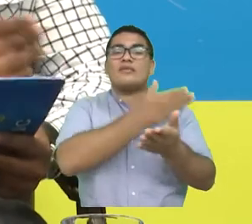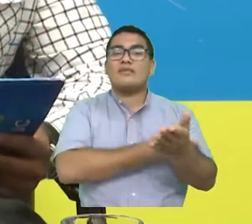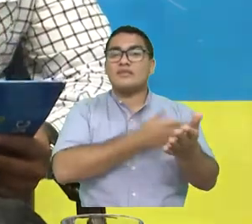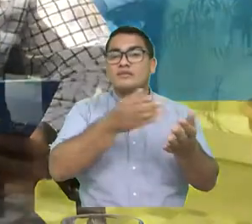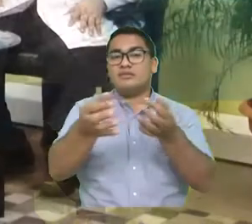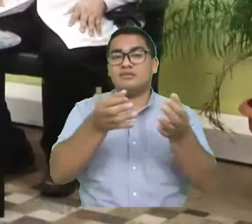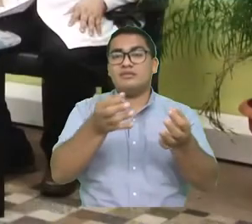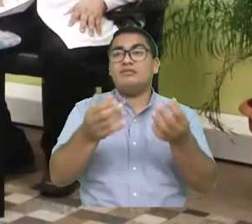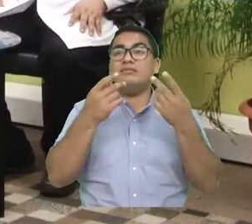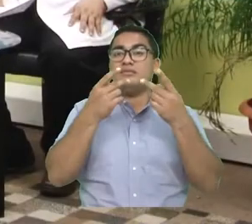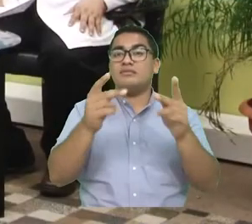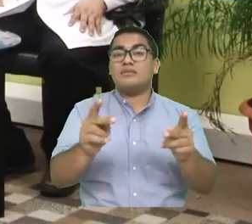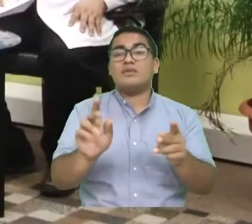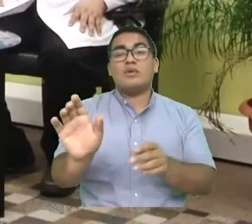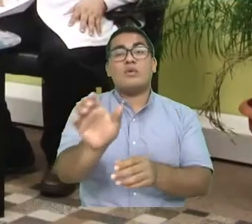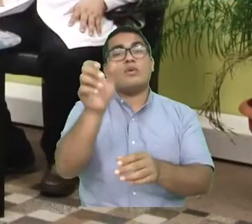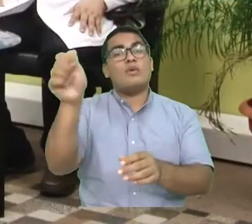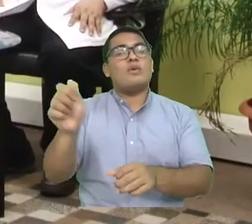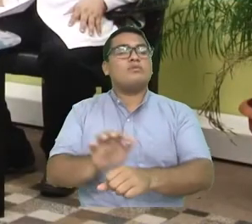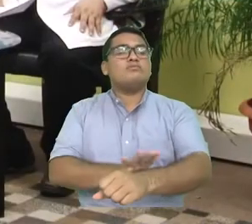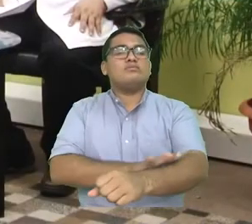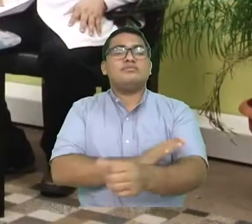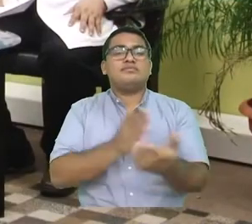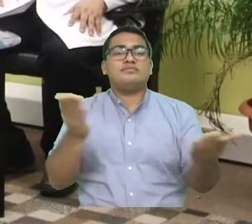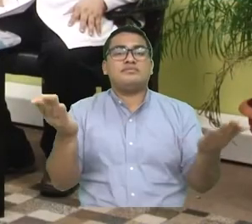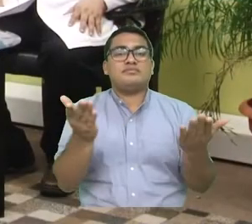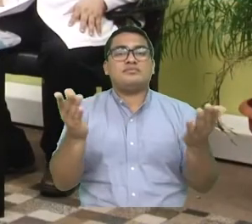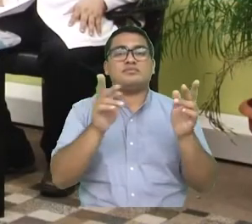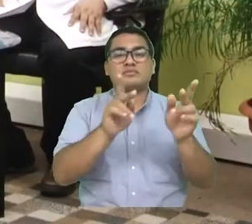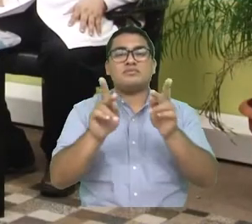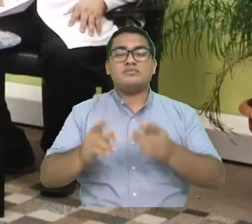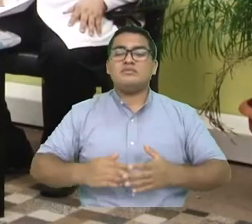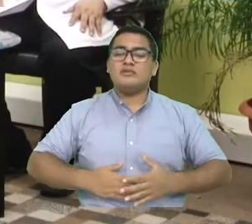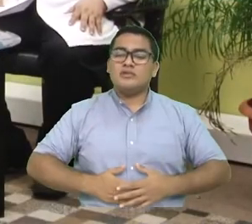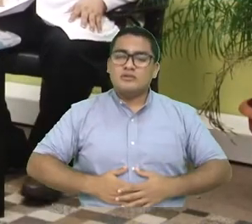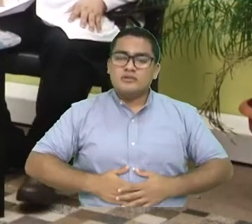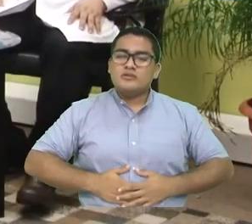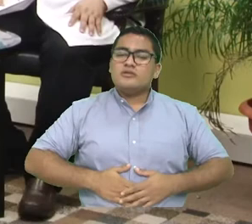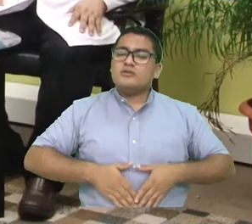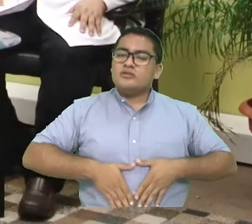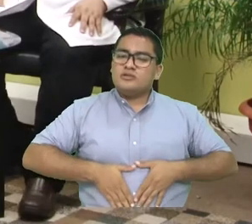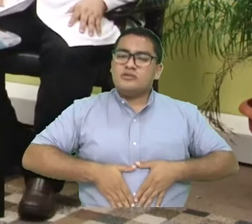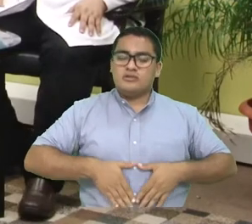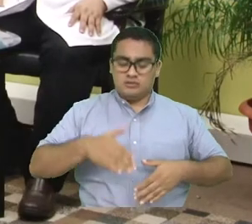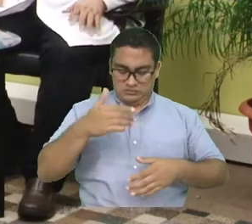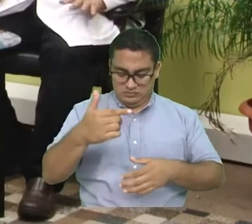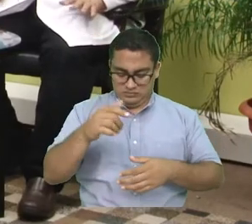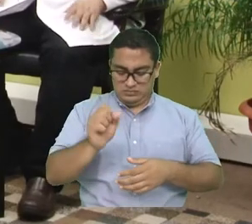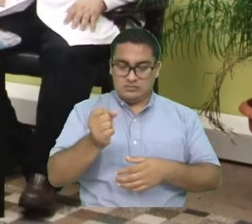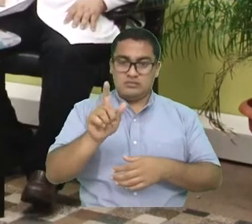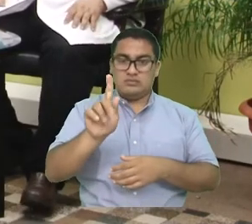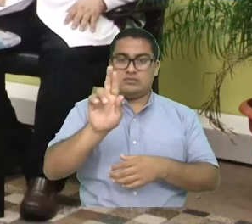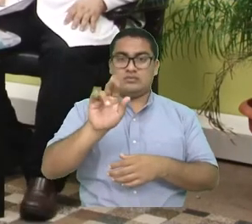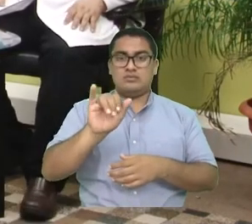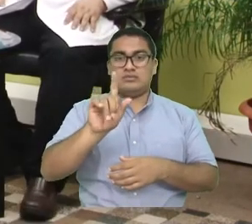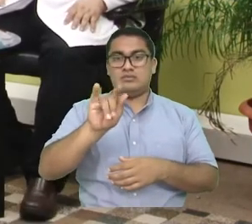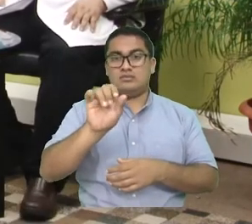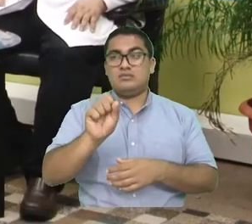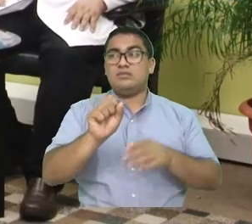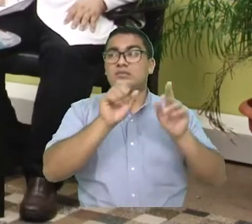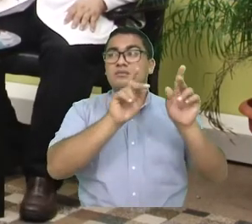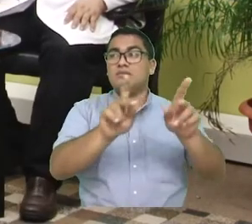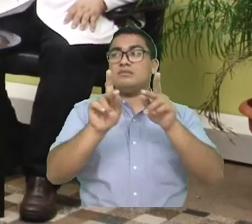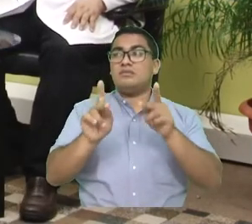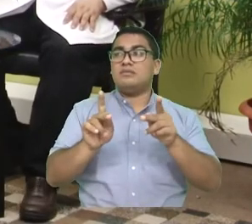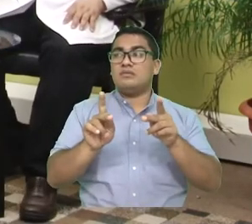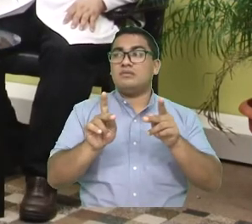programa, pero ¿qué otros síntomas se presentan cuando la persona tiene gastritis? Fíjate que en algunos pacientes raras veces sienten un dolor